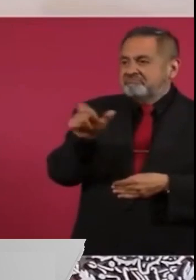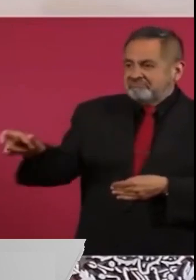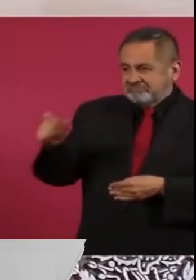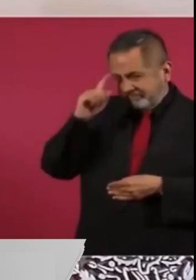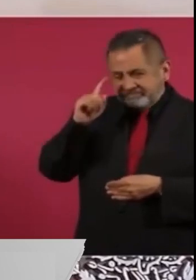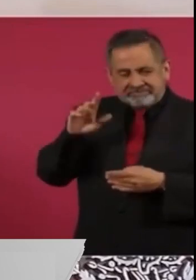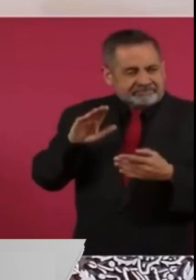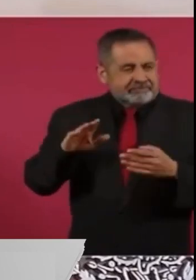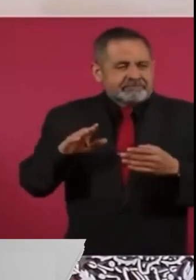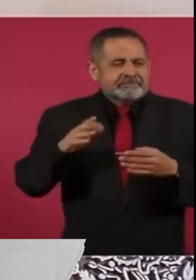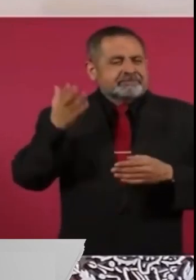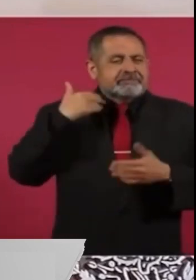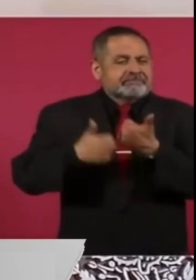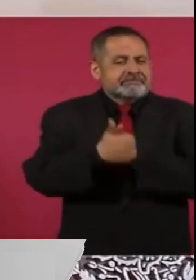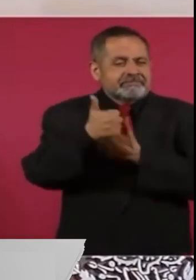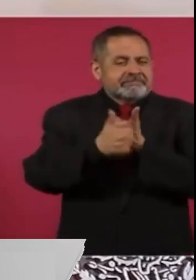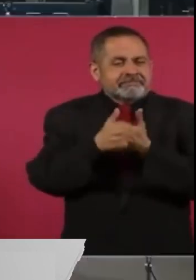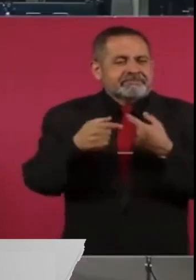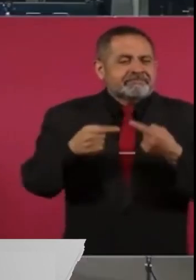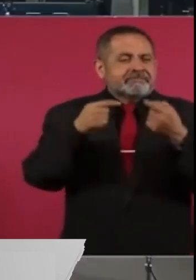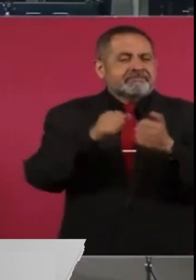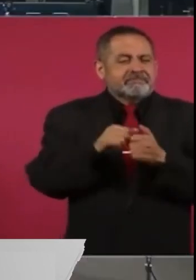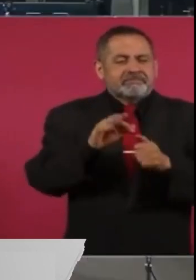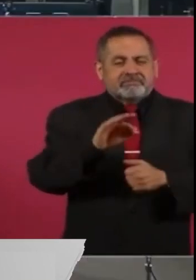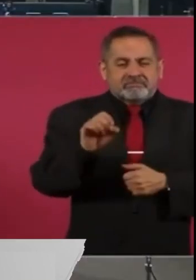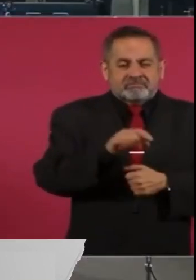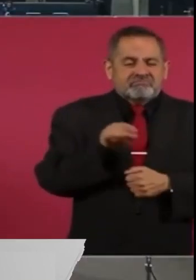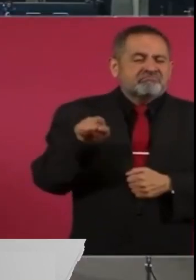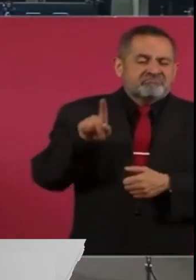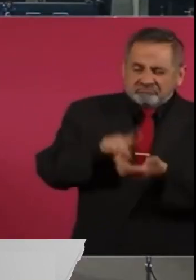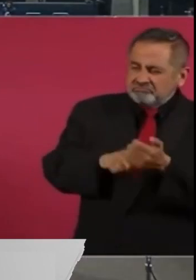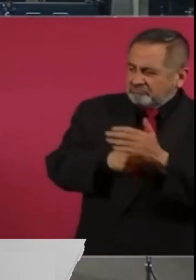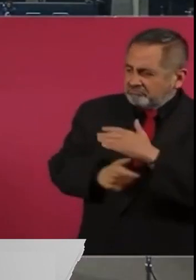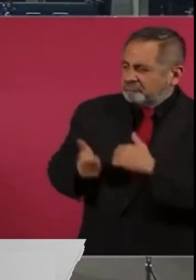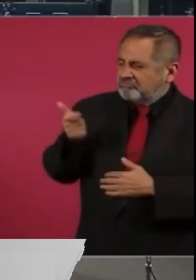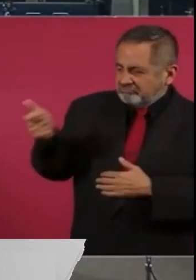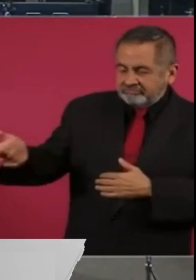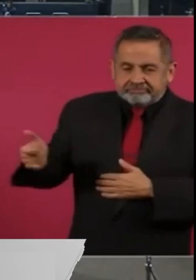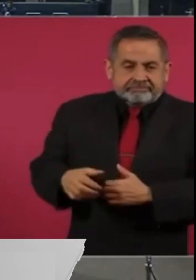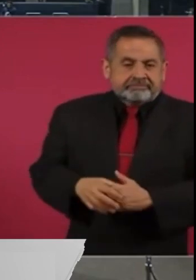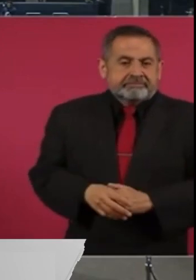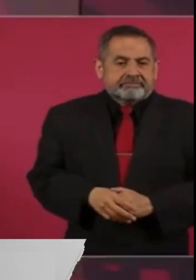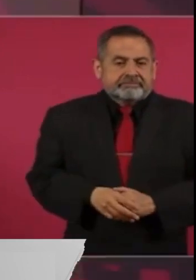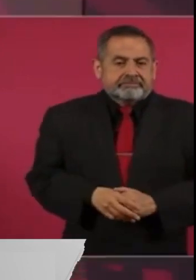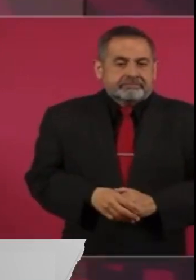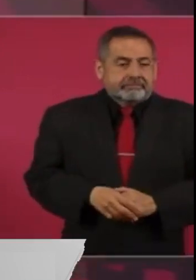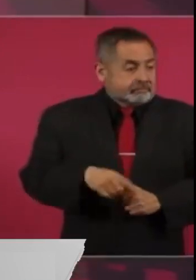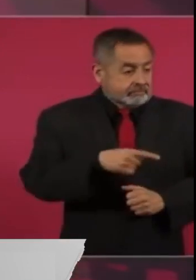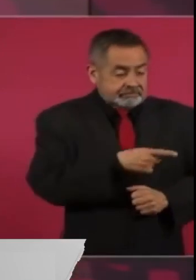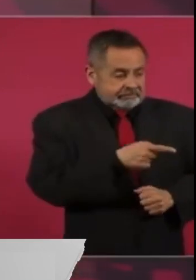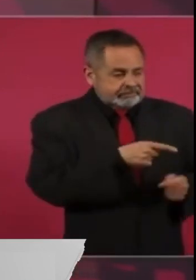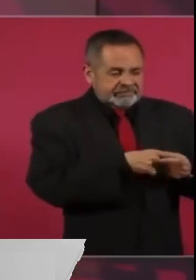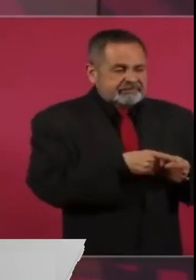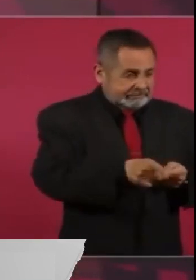contra Fox. ¿Sí? Y le preguntaron a Zambada